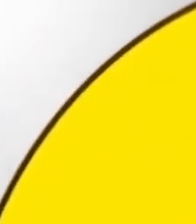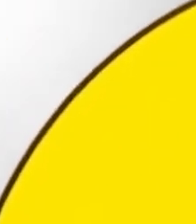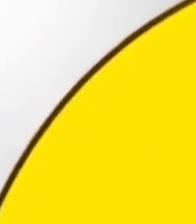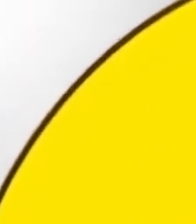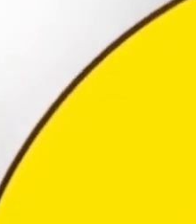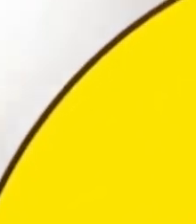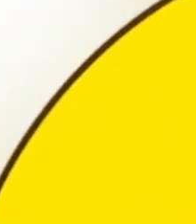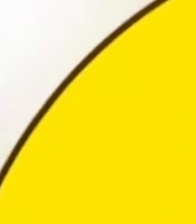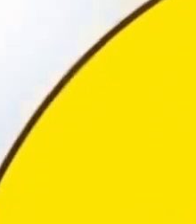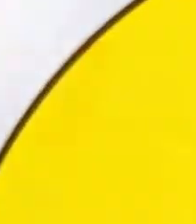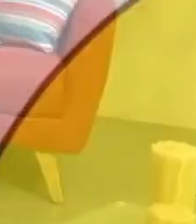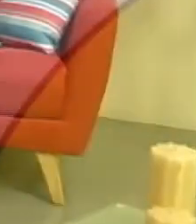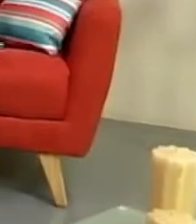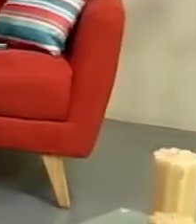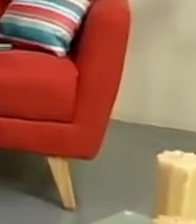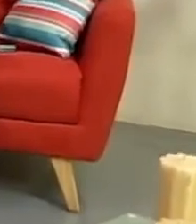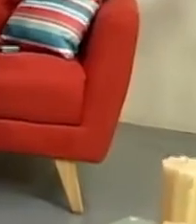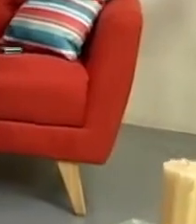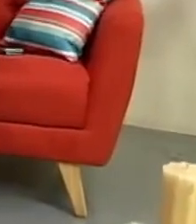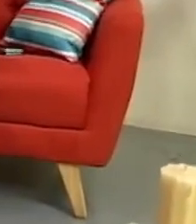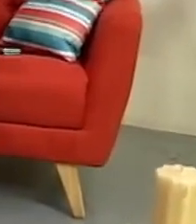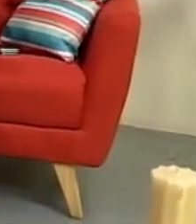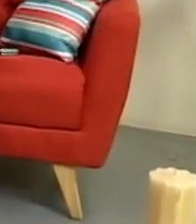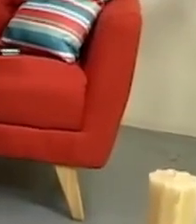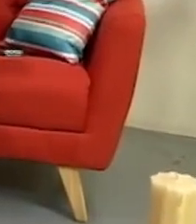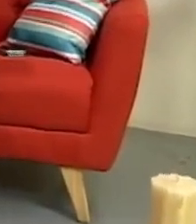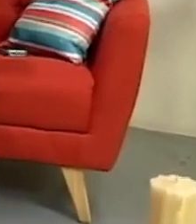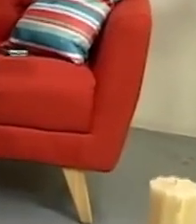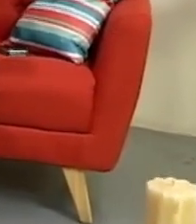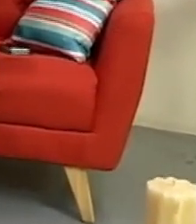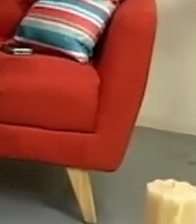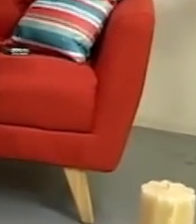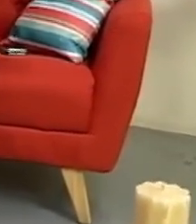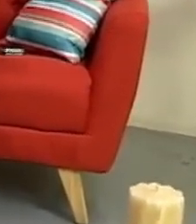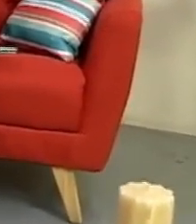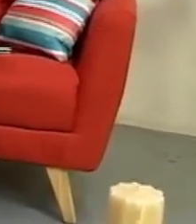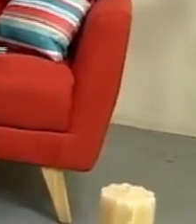es mi patria querida. Una No cabe duda de que por la vista